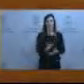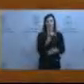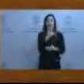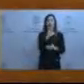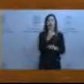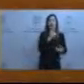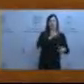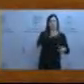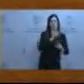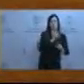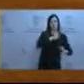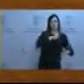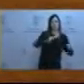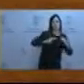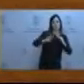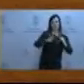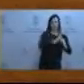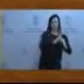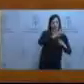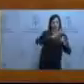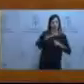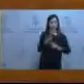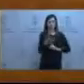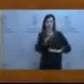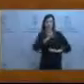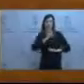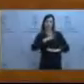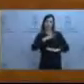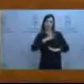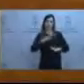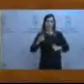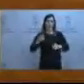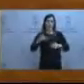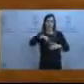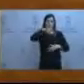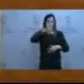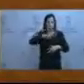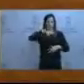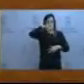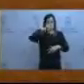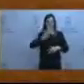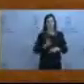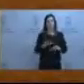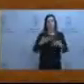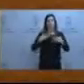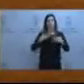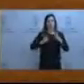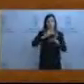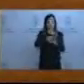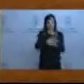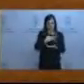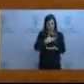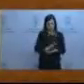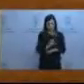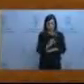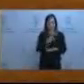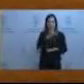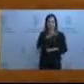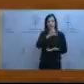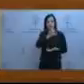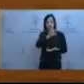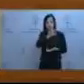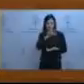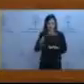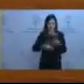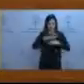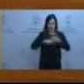inicio precoz de la resucitación cardiopulmonar, que es lo que se ve cuando hacen las maniobras de resucitación, hecha por testigos de la